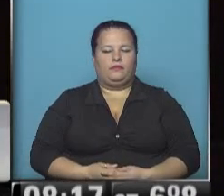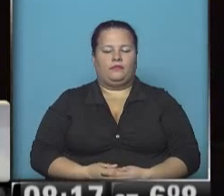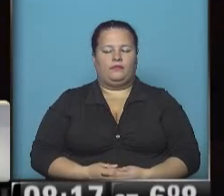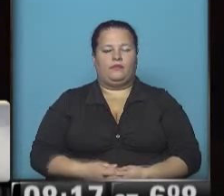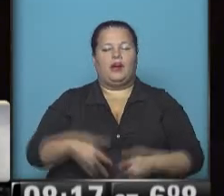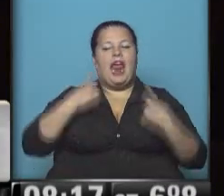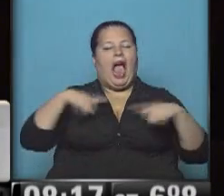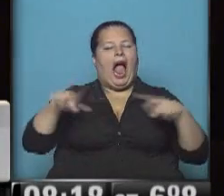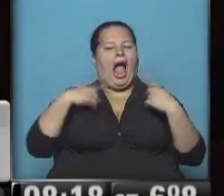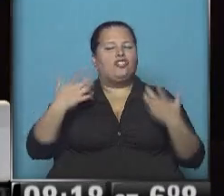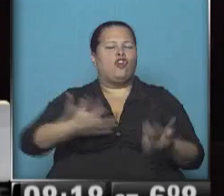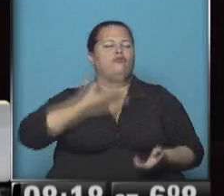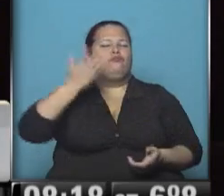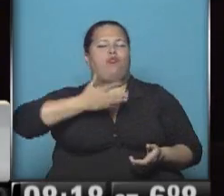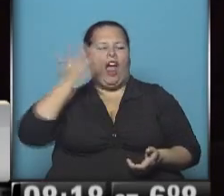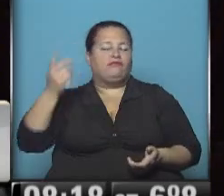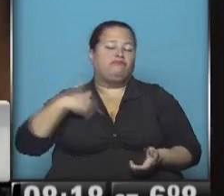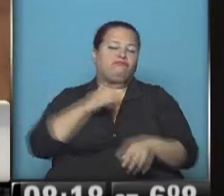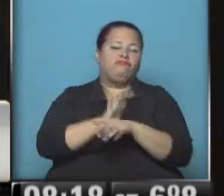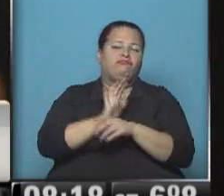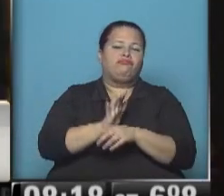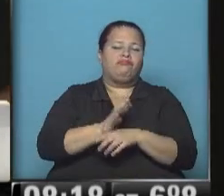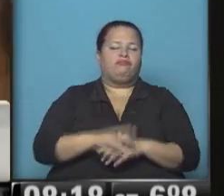Las letras son, como son tan poéticas, yo diría que